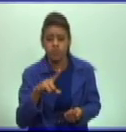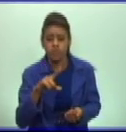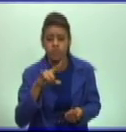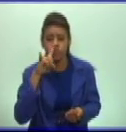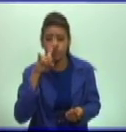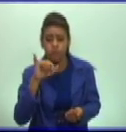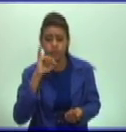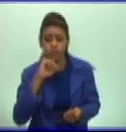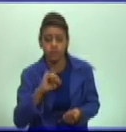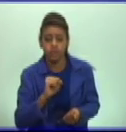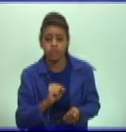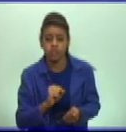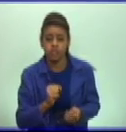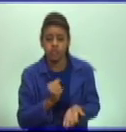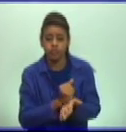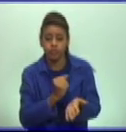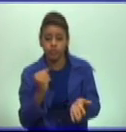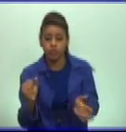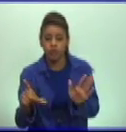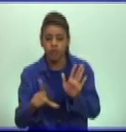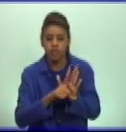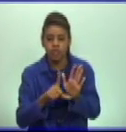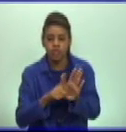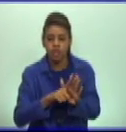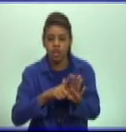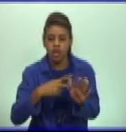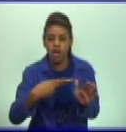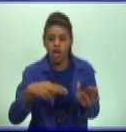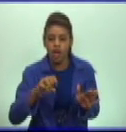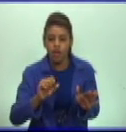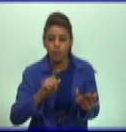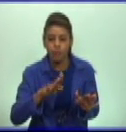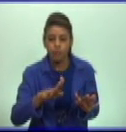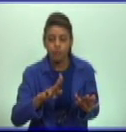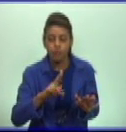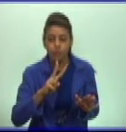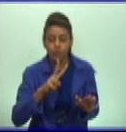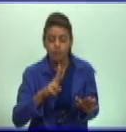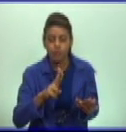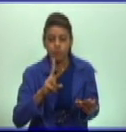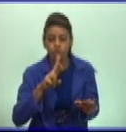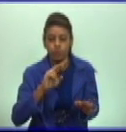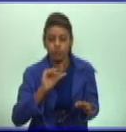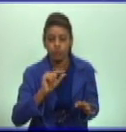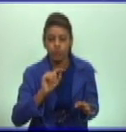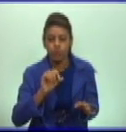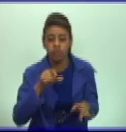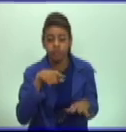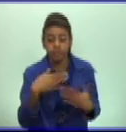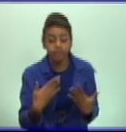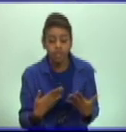aprueban la ley Halliburton para poder entonces recrudecer esa guerra económica e